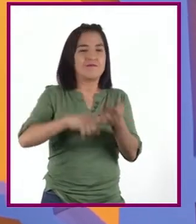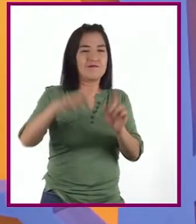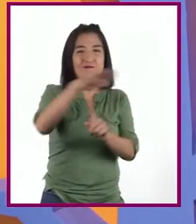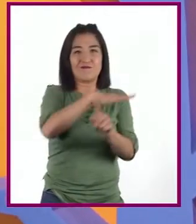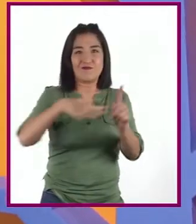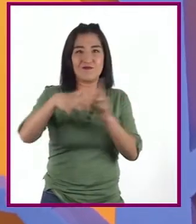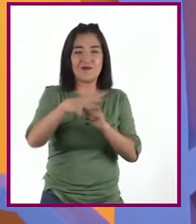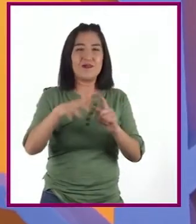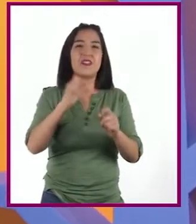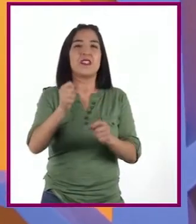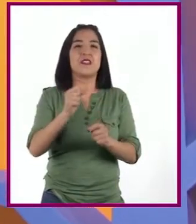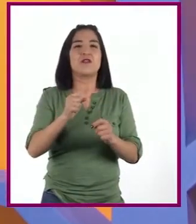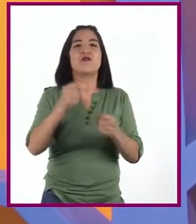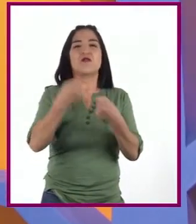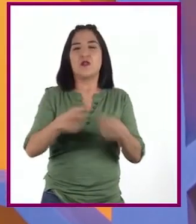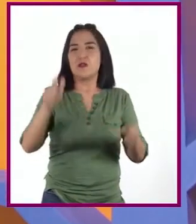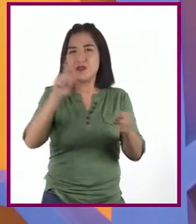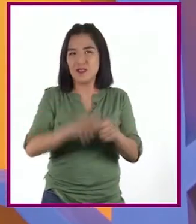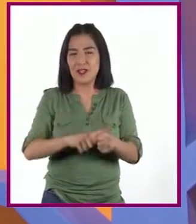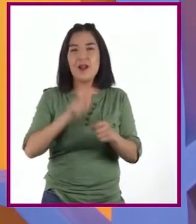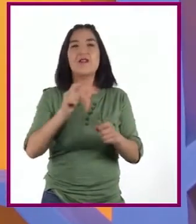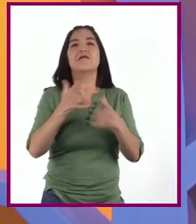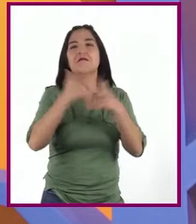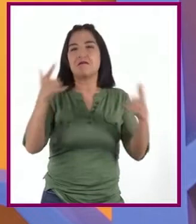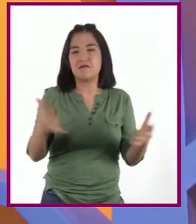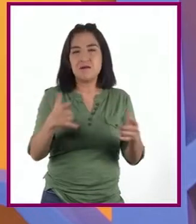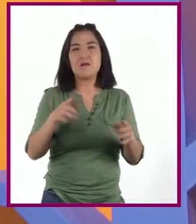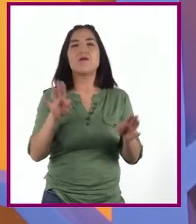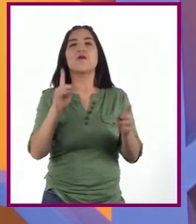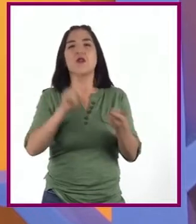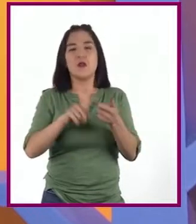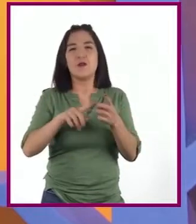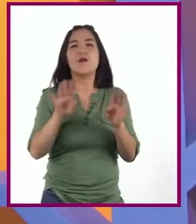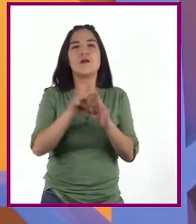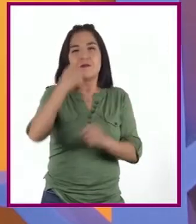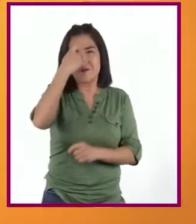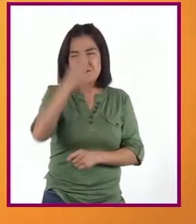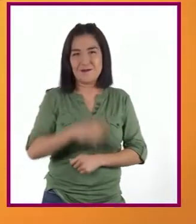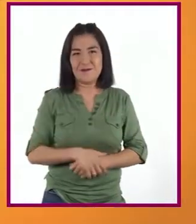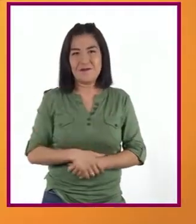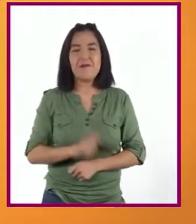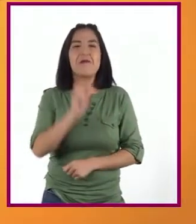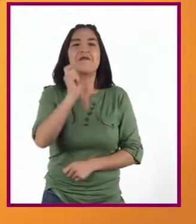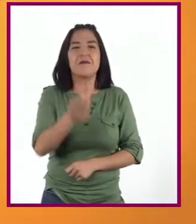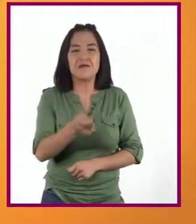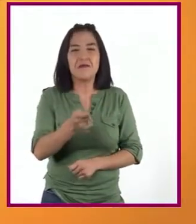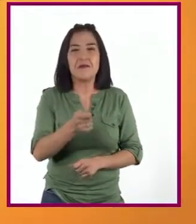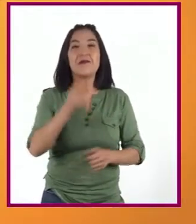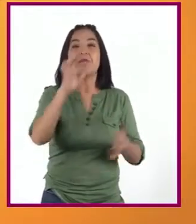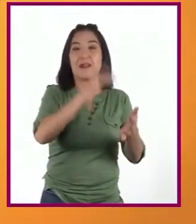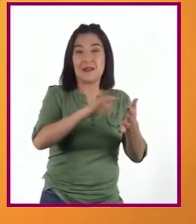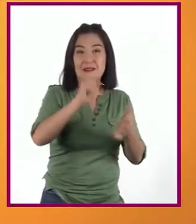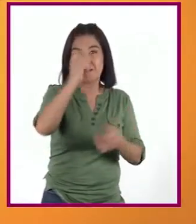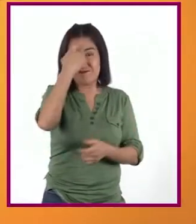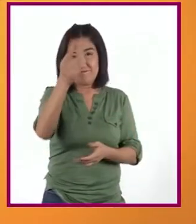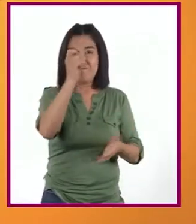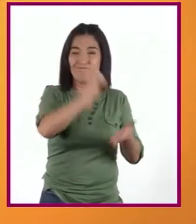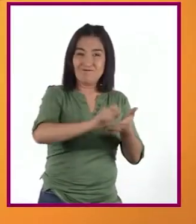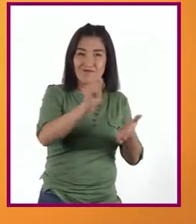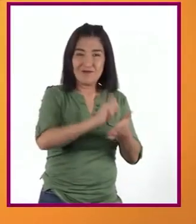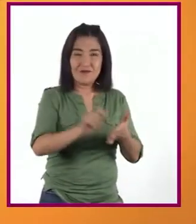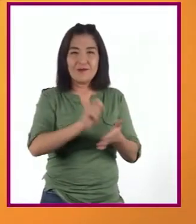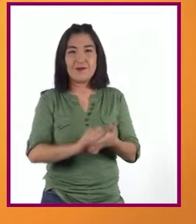histórico y social en el cual se produjeron. Es decir, que las escritoras y los